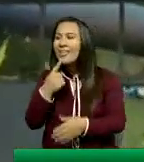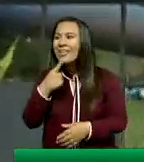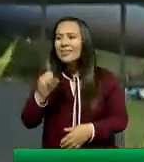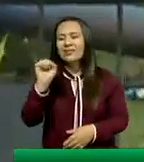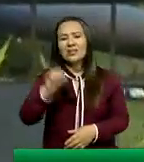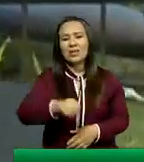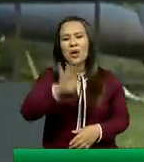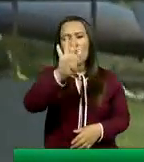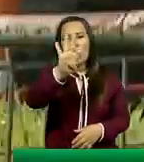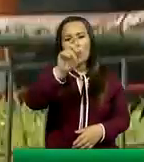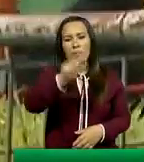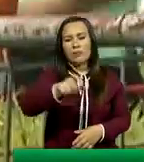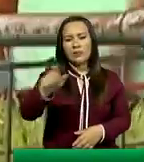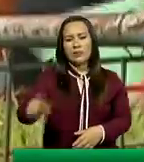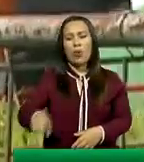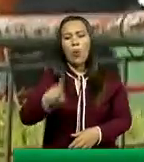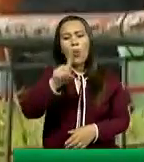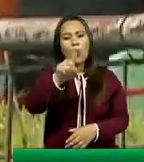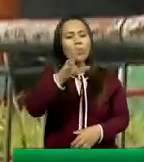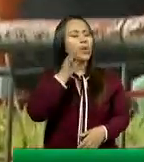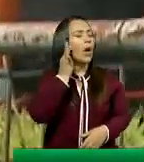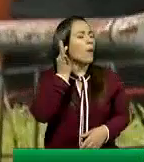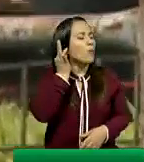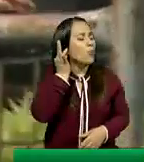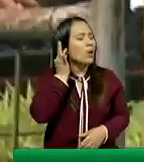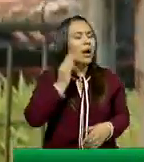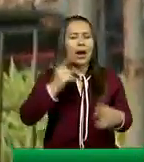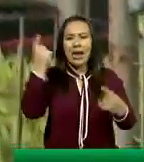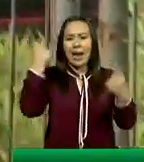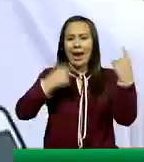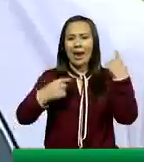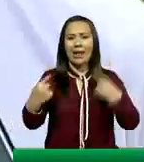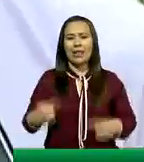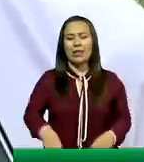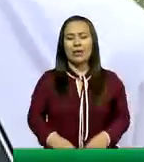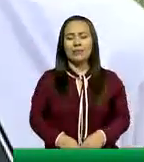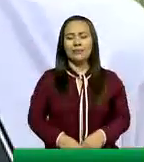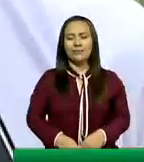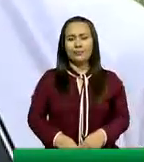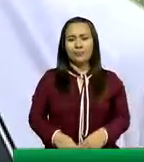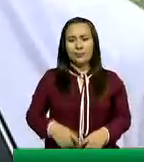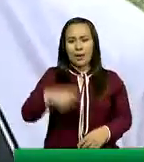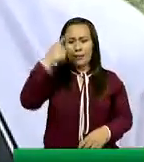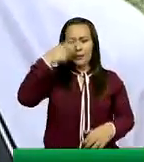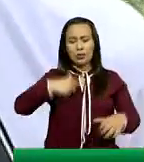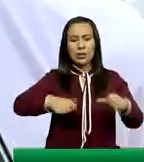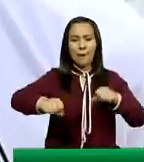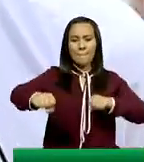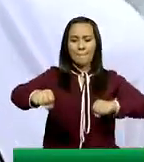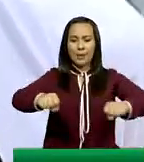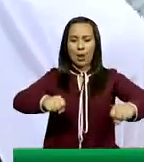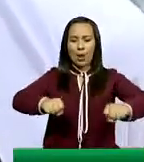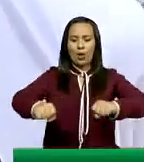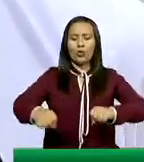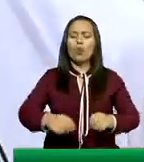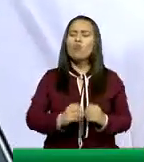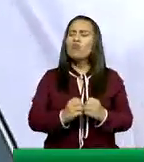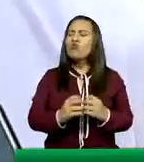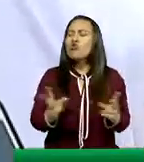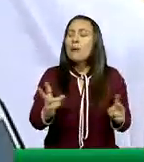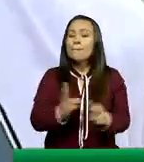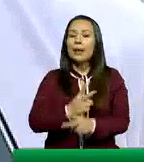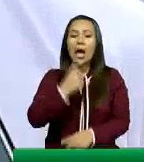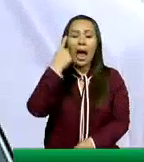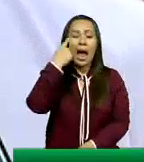personas, entre esas una mujer civil, resultaron heridas. En el afectado de piloto estaba muy, muy herido. La